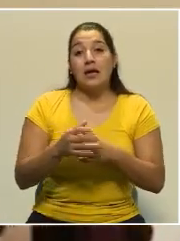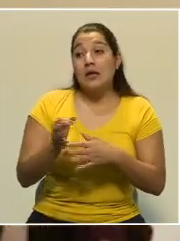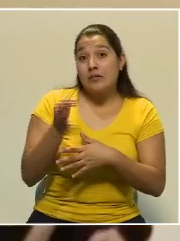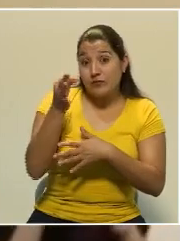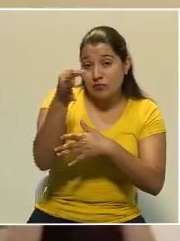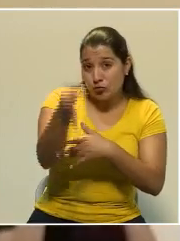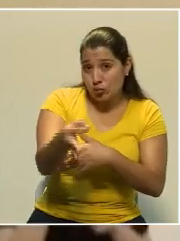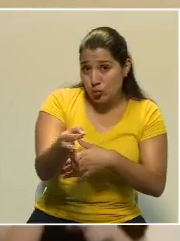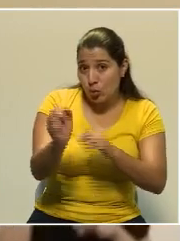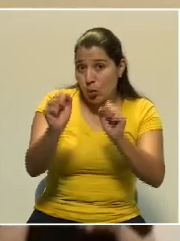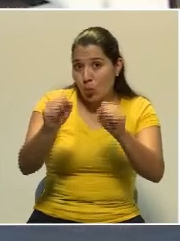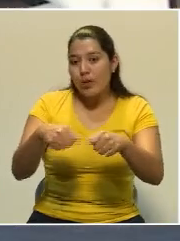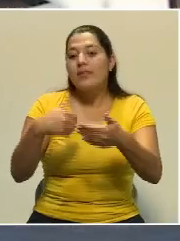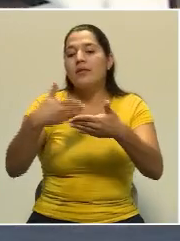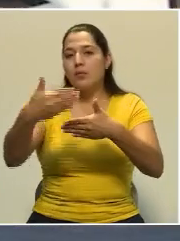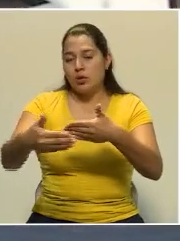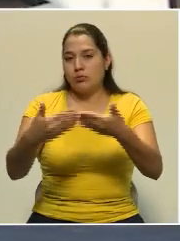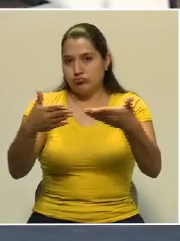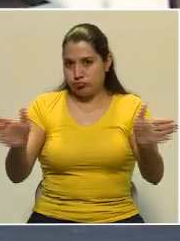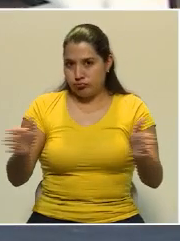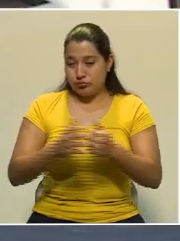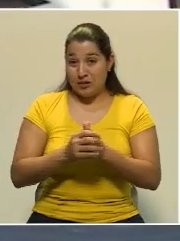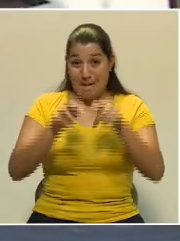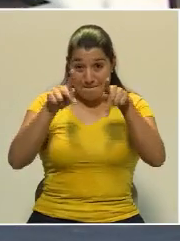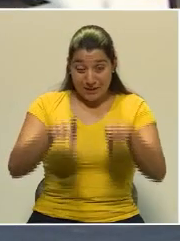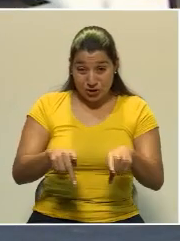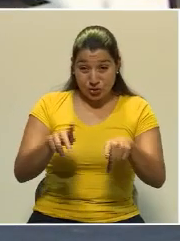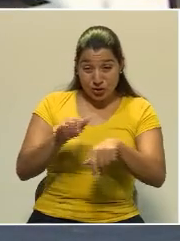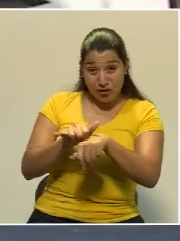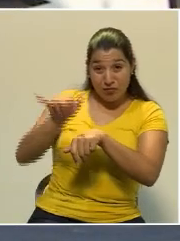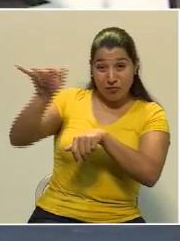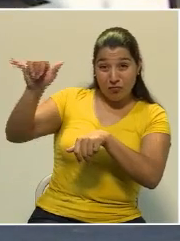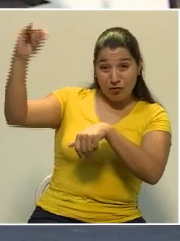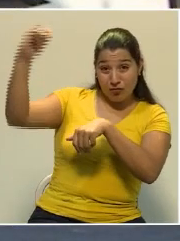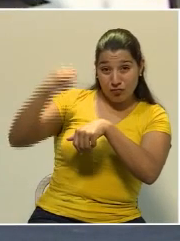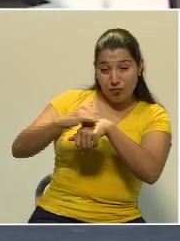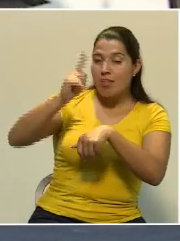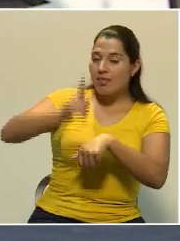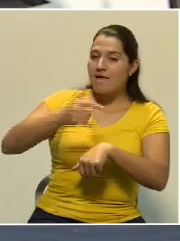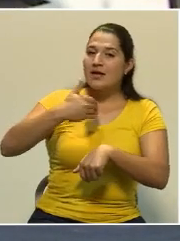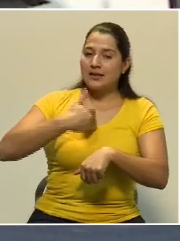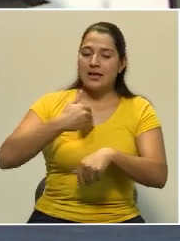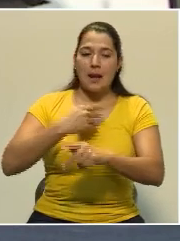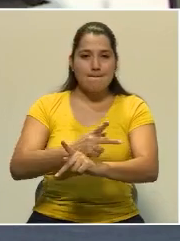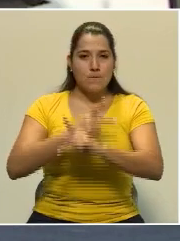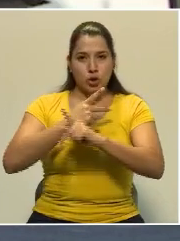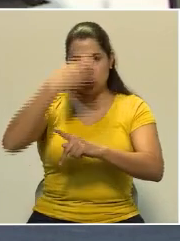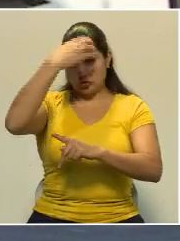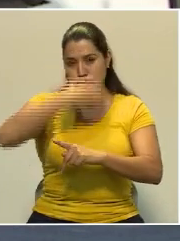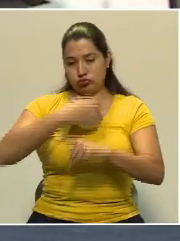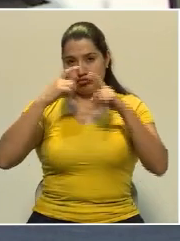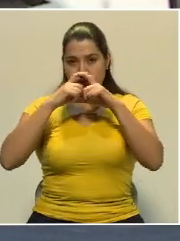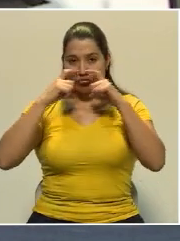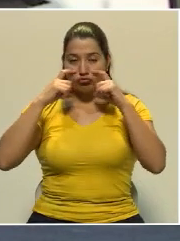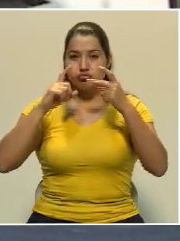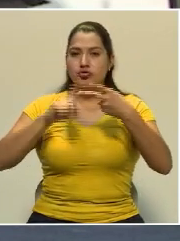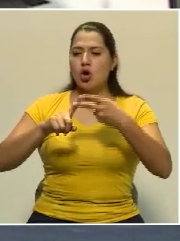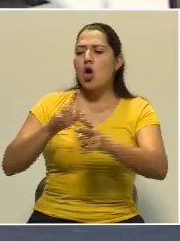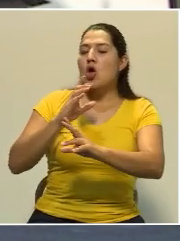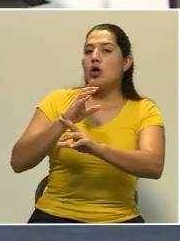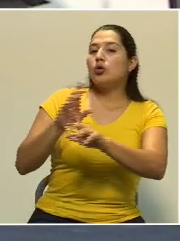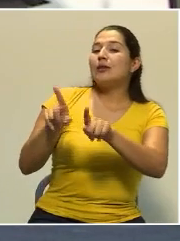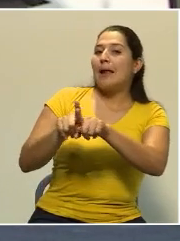control pueda hacer su planificación. Los viajeros deberán aportar protección facial y cumplir con el protocolo de la terminal aérea.